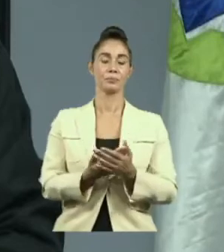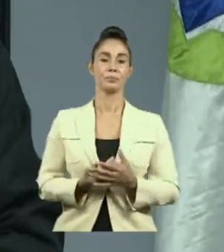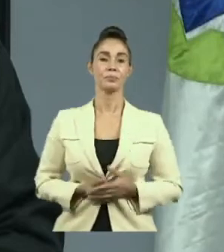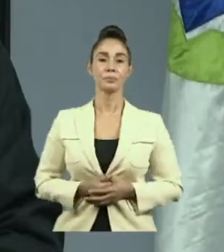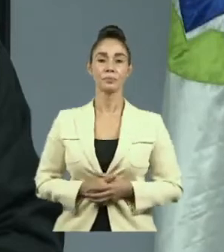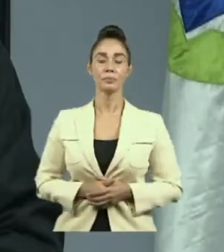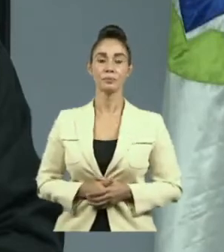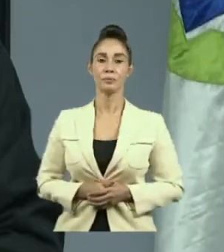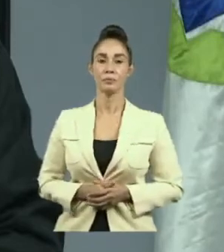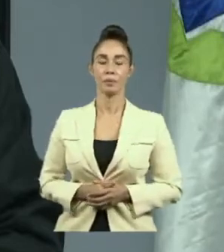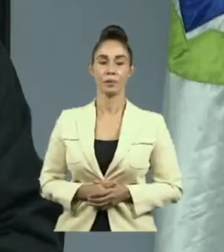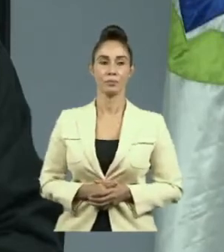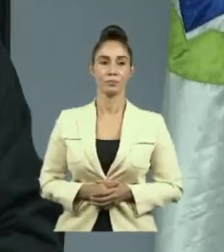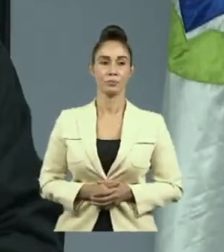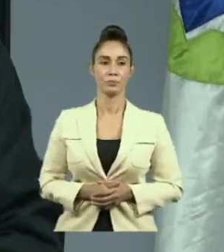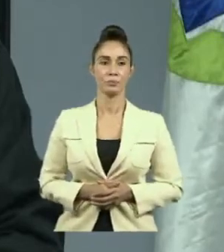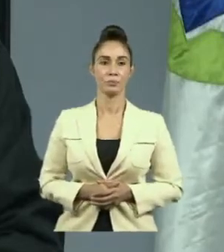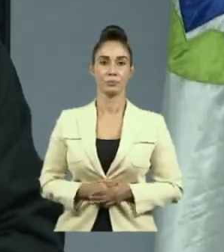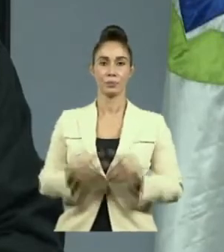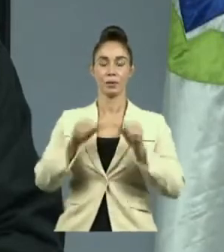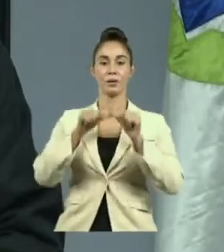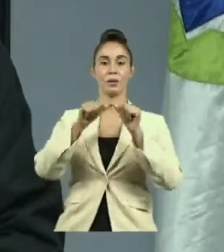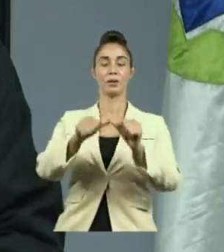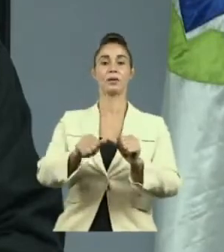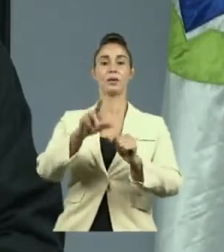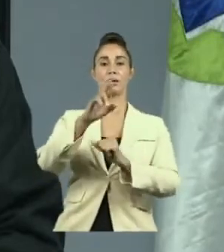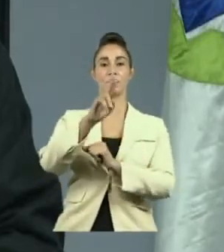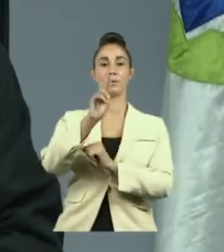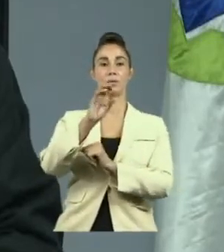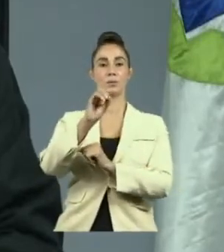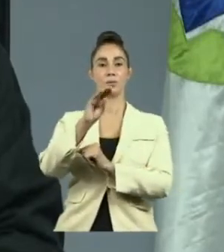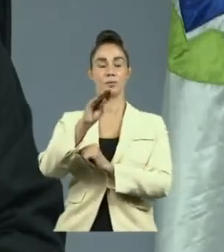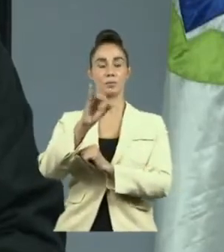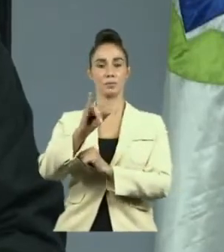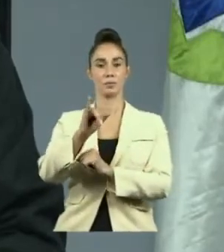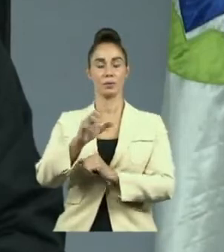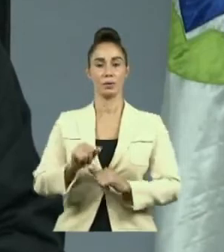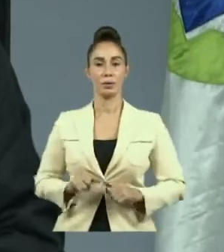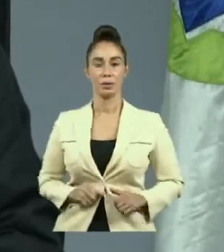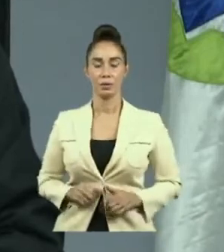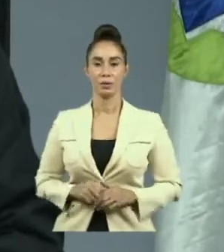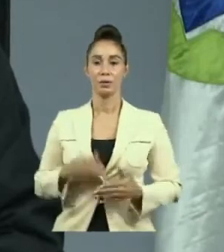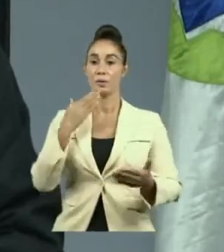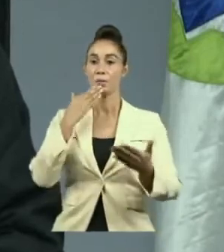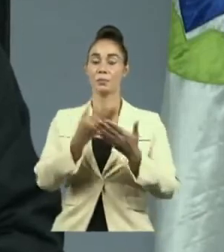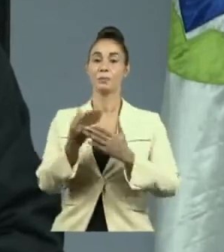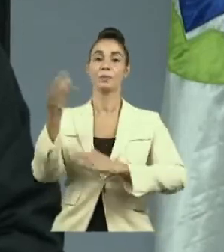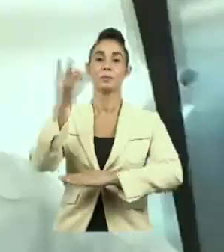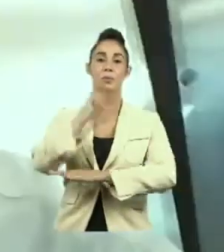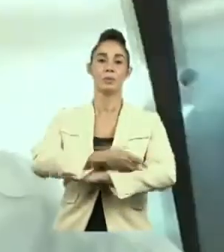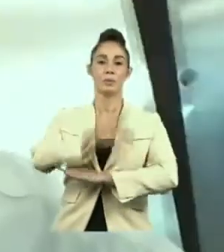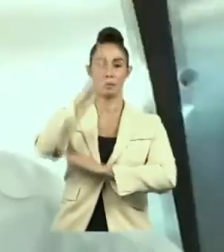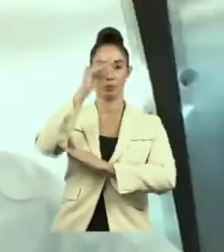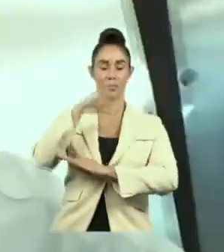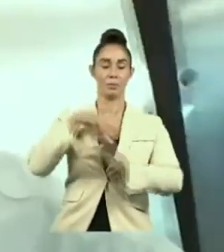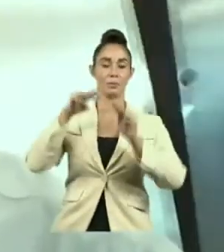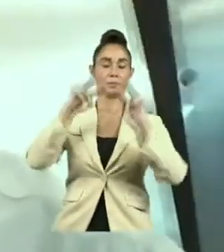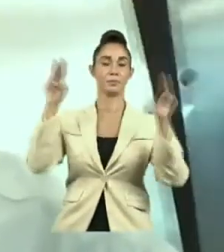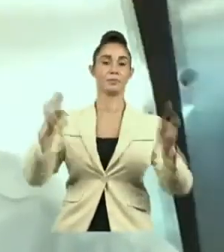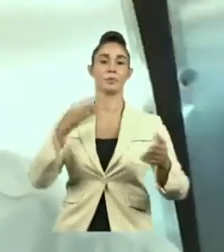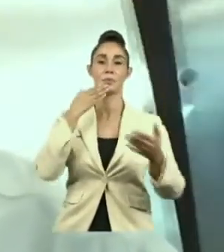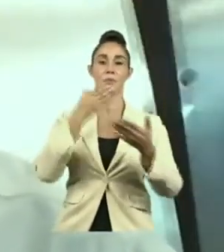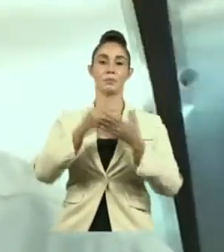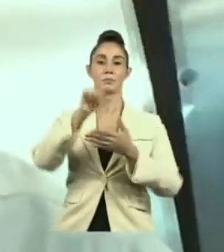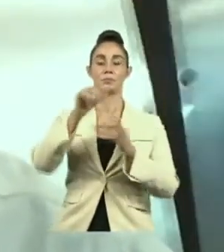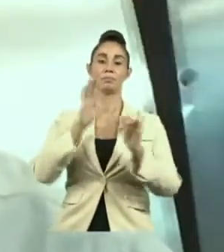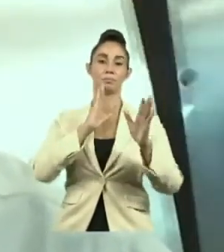a ti y francis continuamos con su simplemente buenos días señor benito buenos días a los demás comunicadores